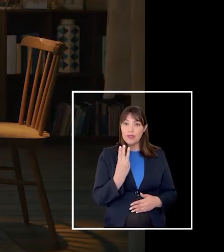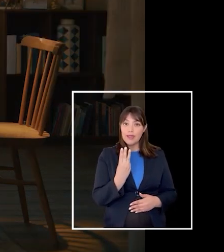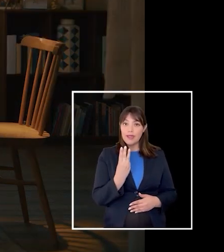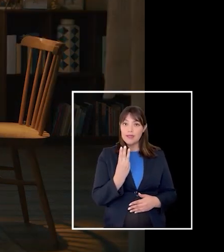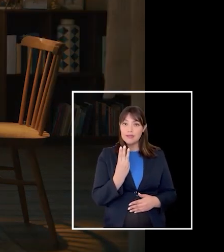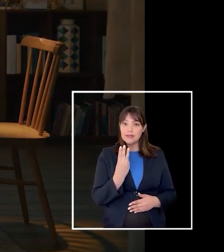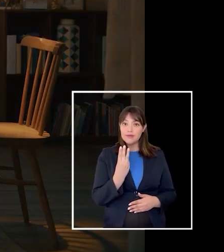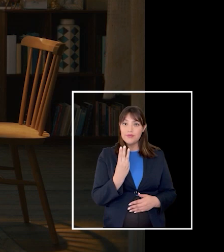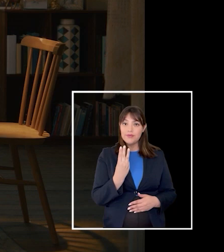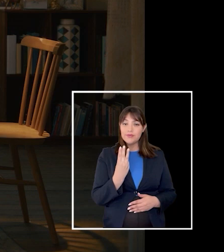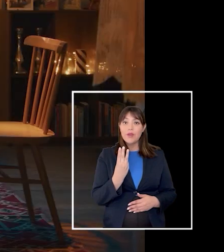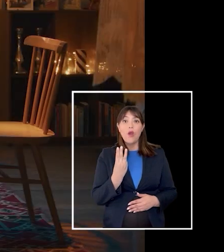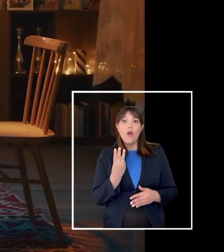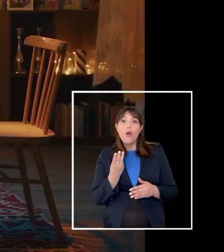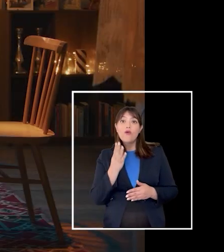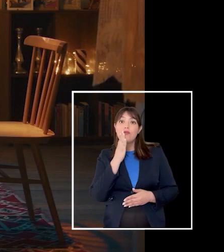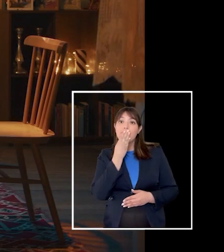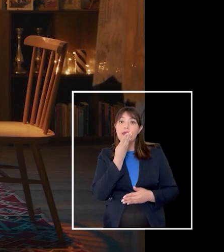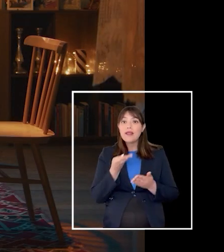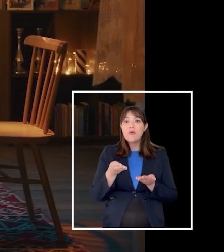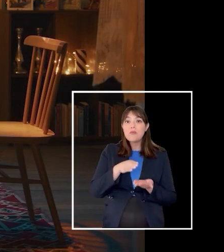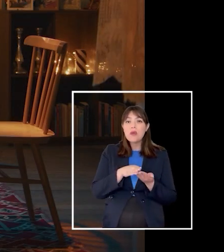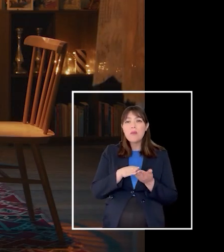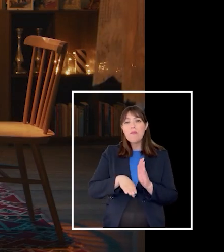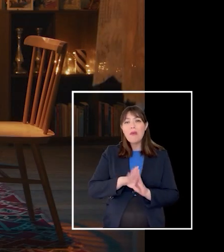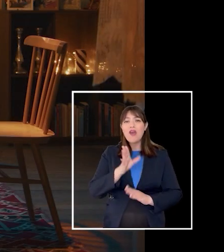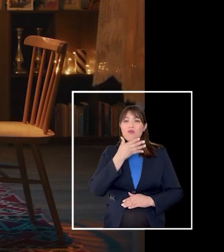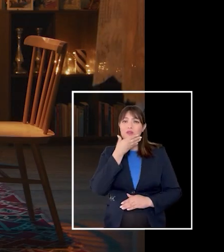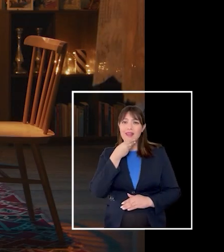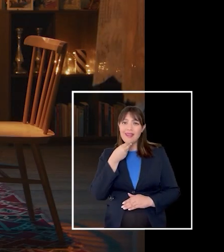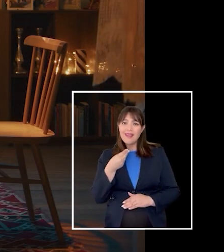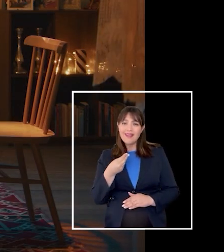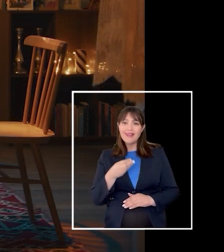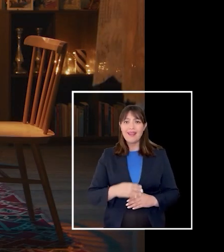1, 2, 3. La servilleta.